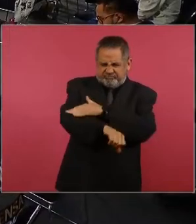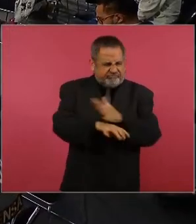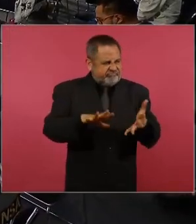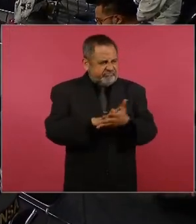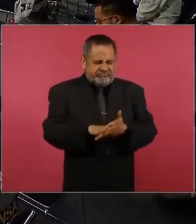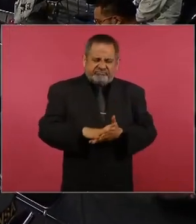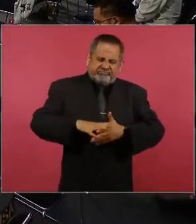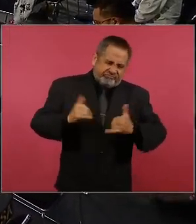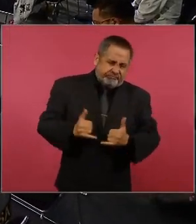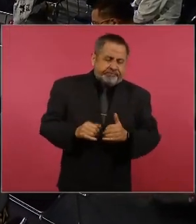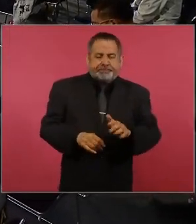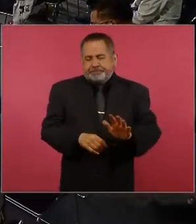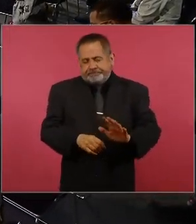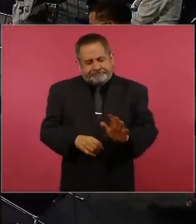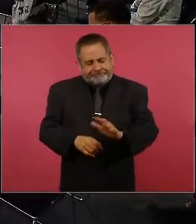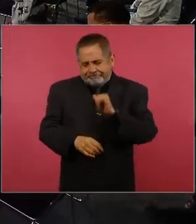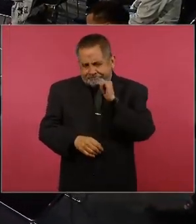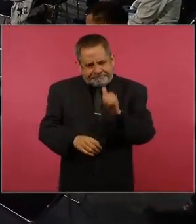hay